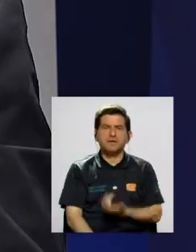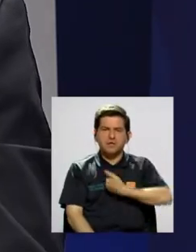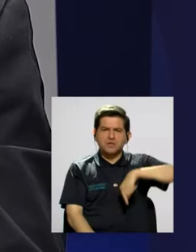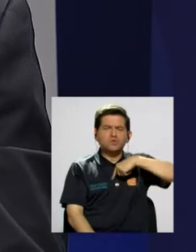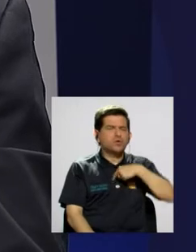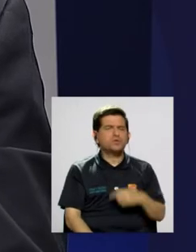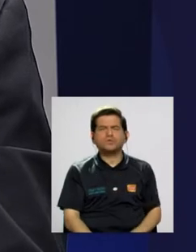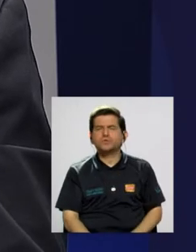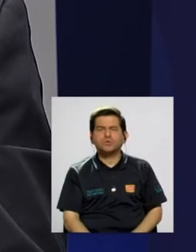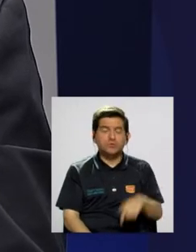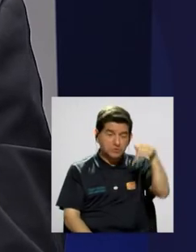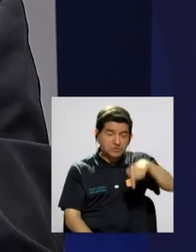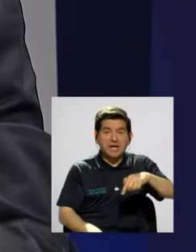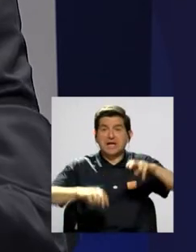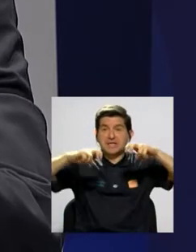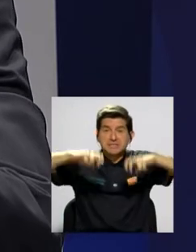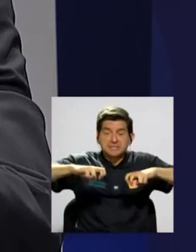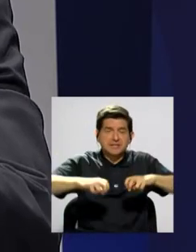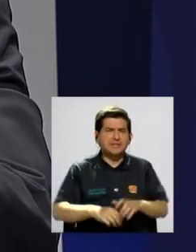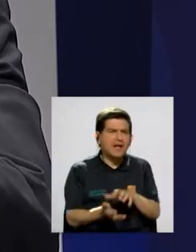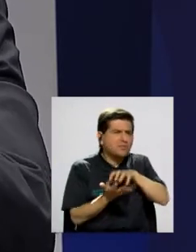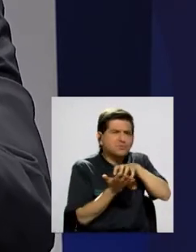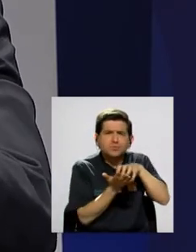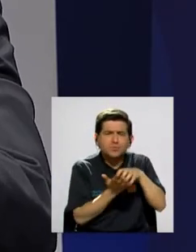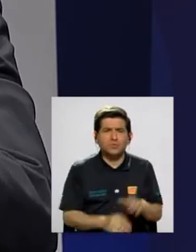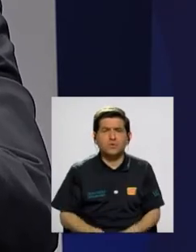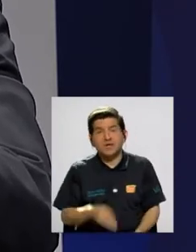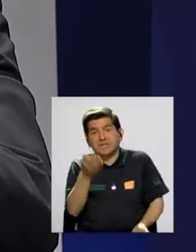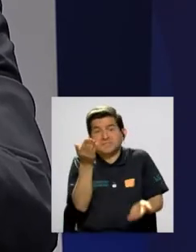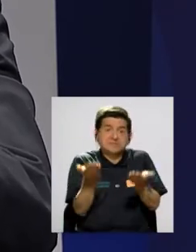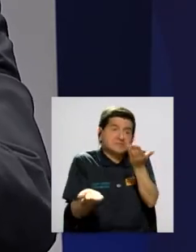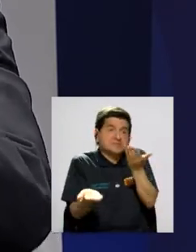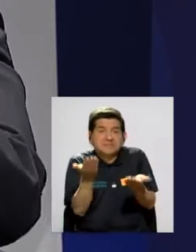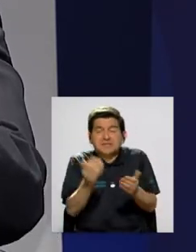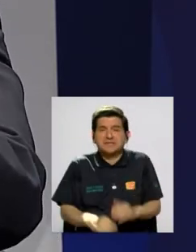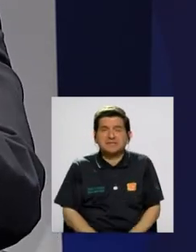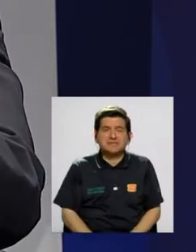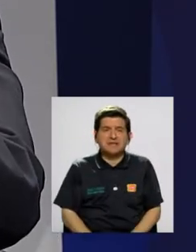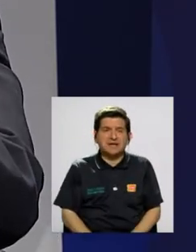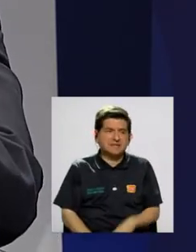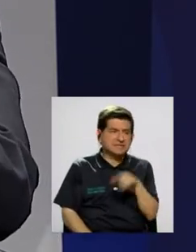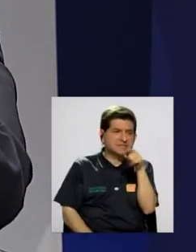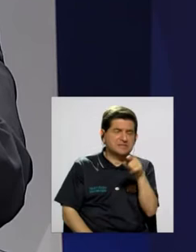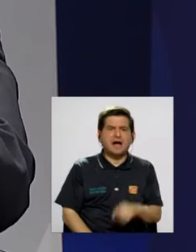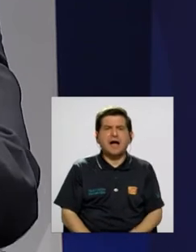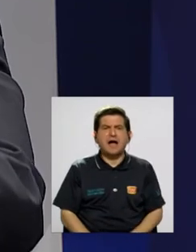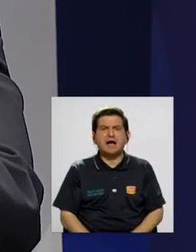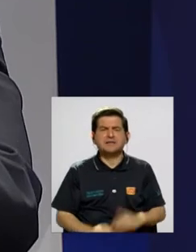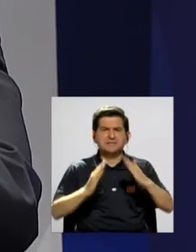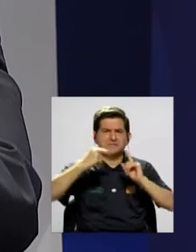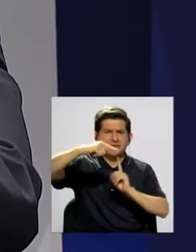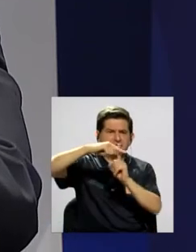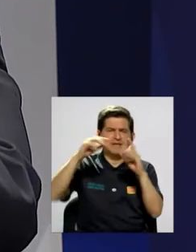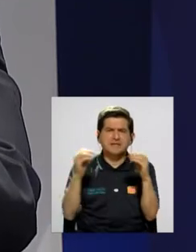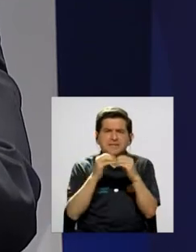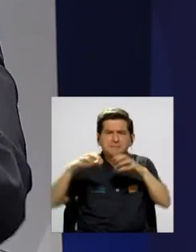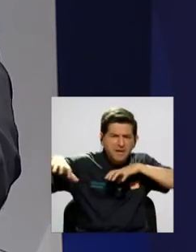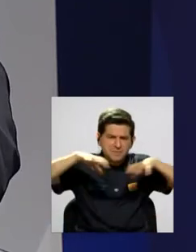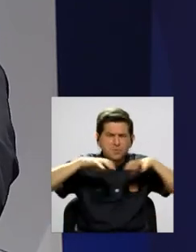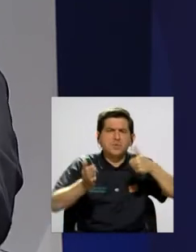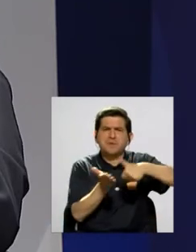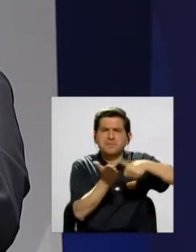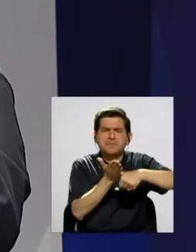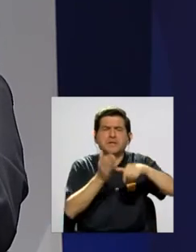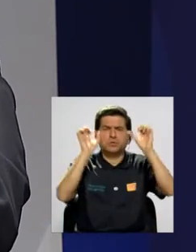aquí mismo sentados de si los cultos tenían capacidad además de movilización electoral en